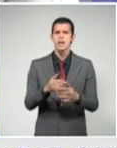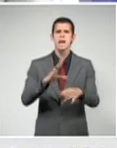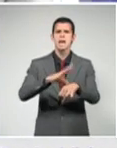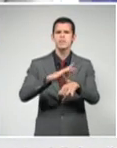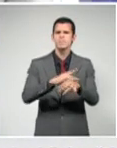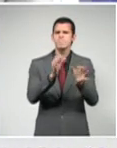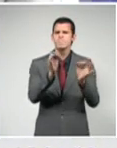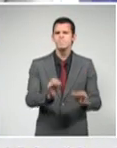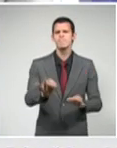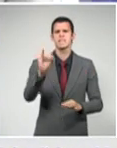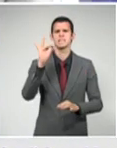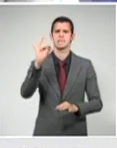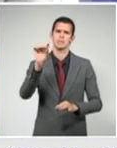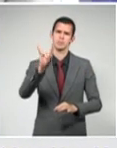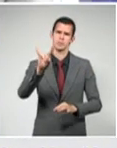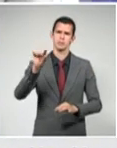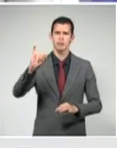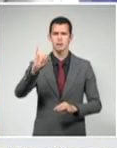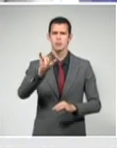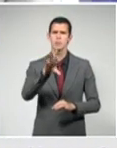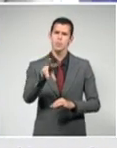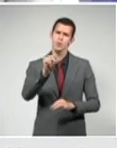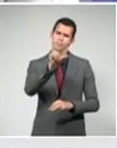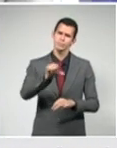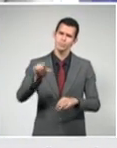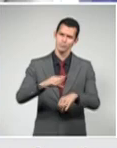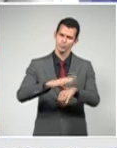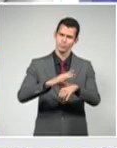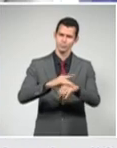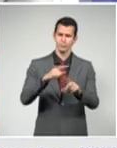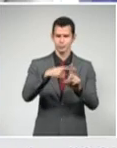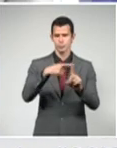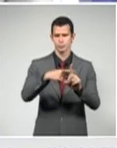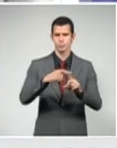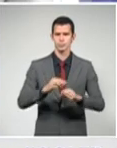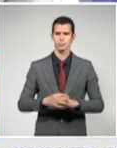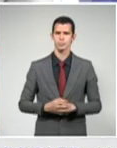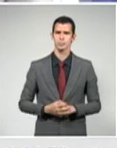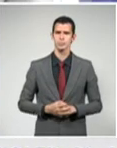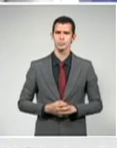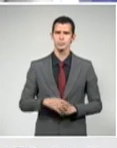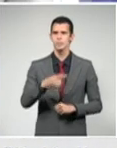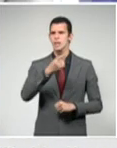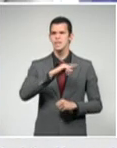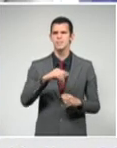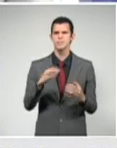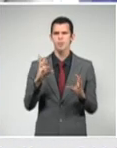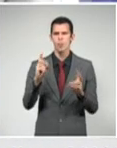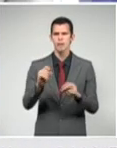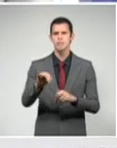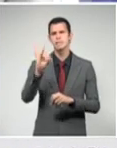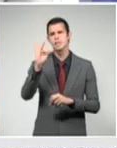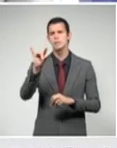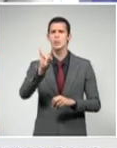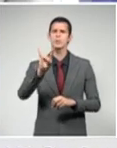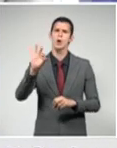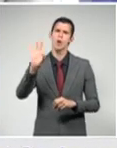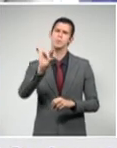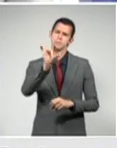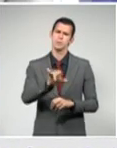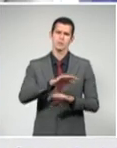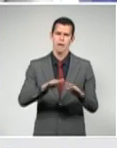796 nuevos casos positivos a la COVID-19. Ayer se tributaron 798 altas y se lamenta